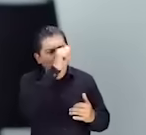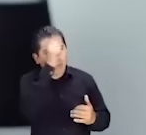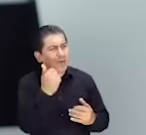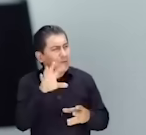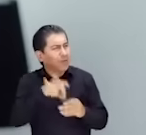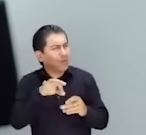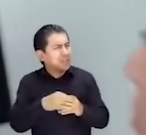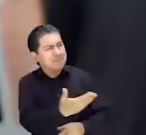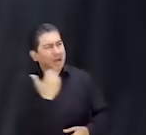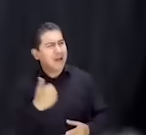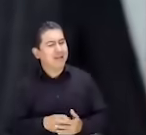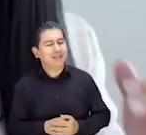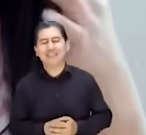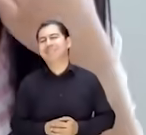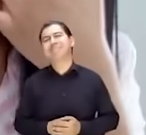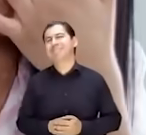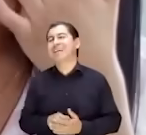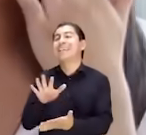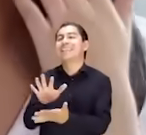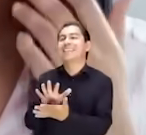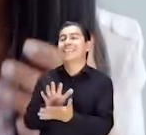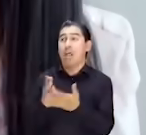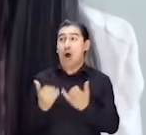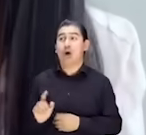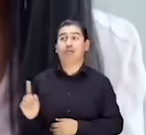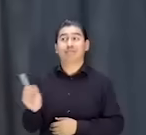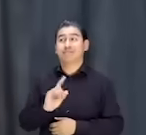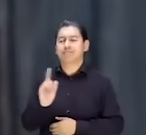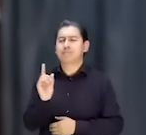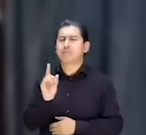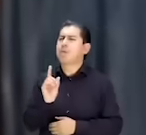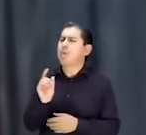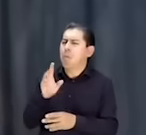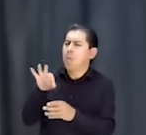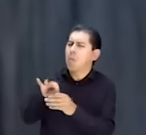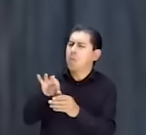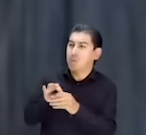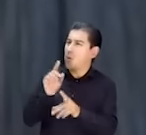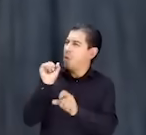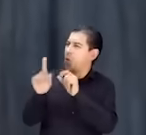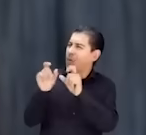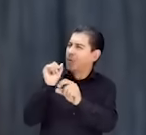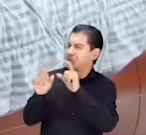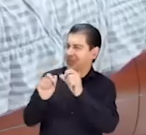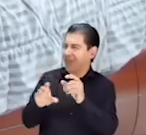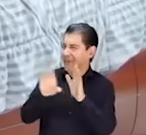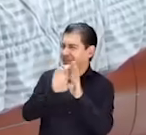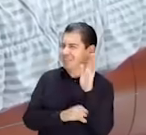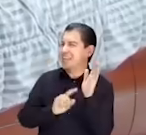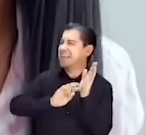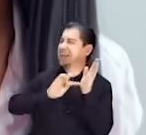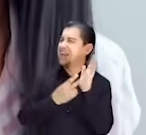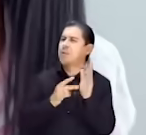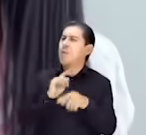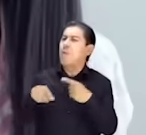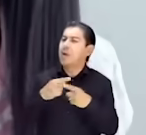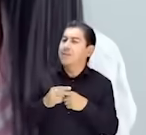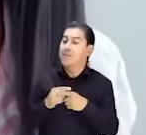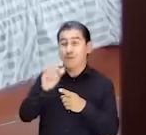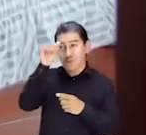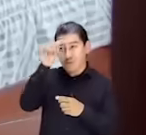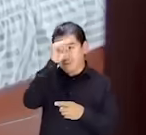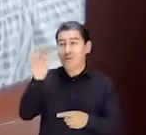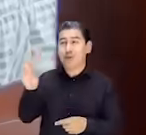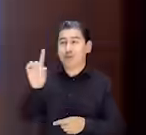Hoy es domingo, tenemos que ir a votar. Mi amor, tranquilo, no es hoy. Las votaciones para el referéndum y la consulta popular son el